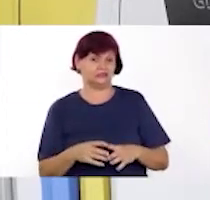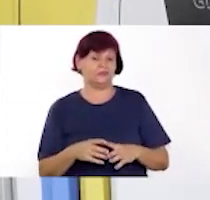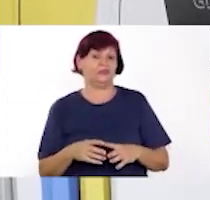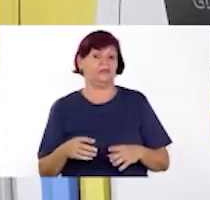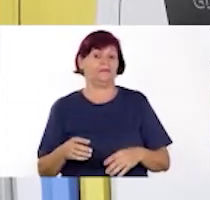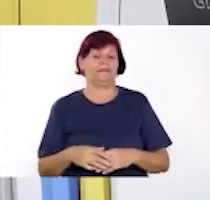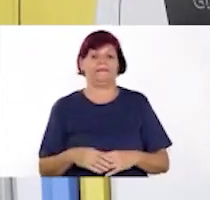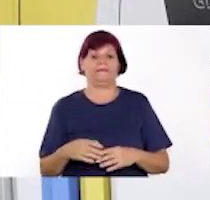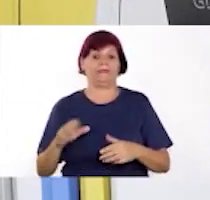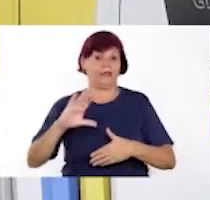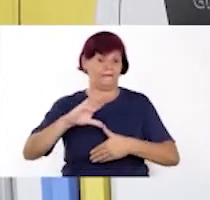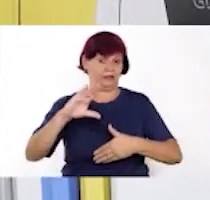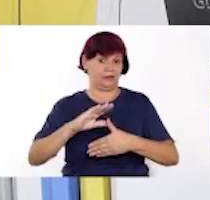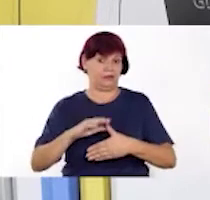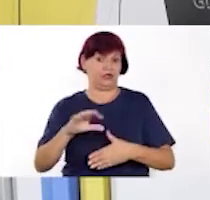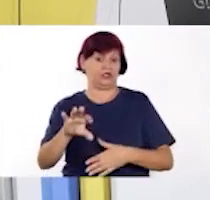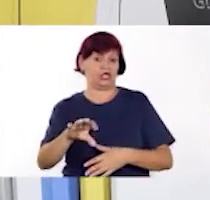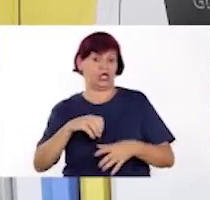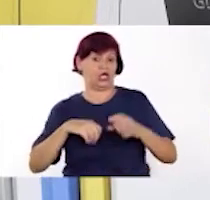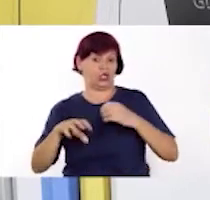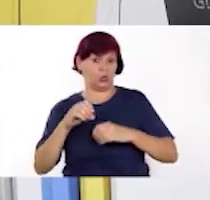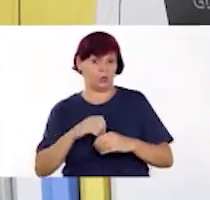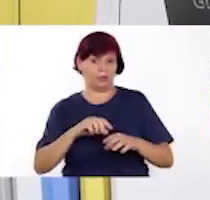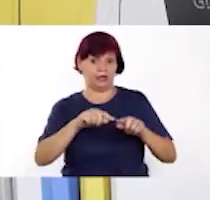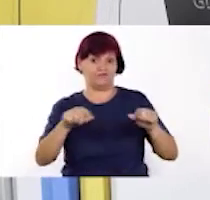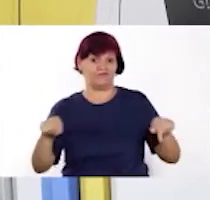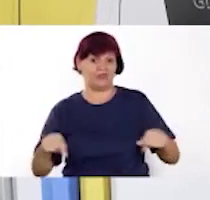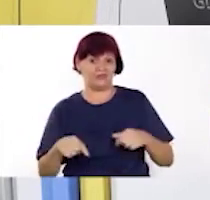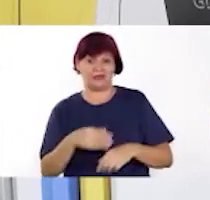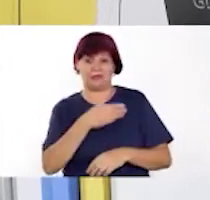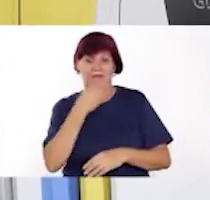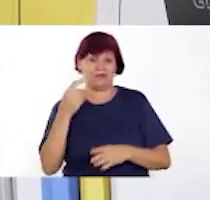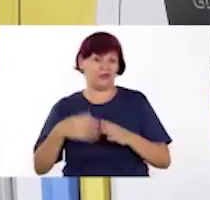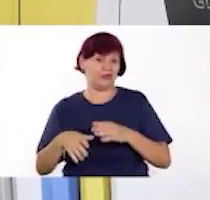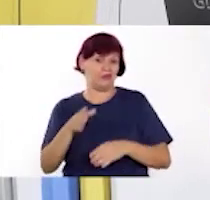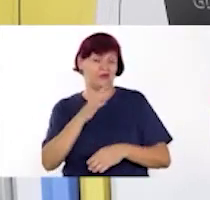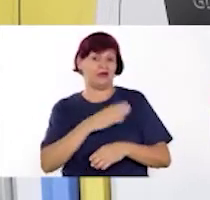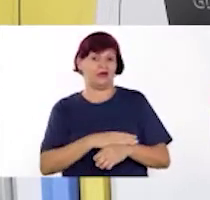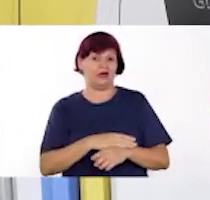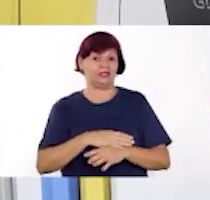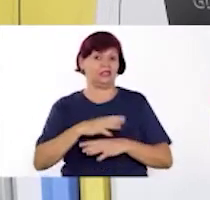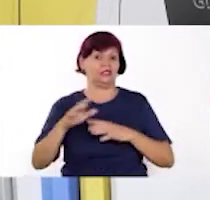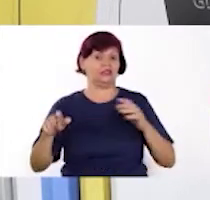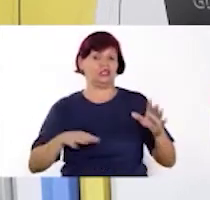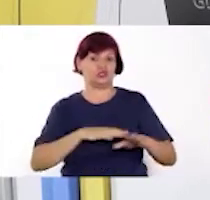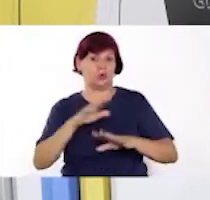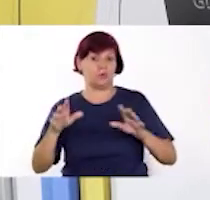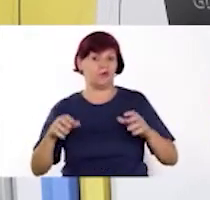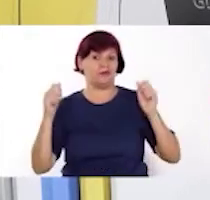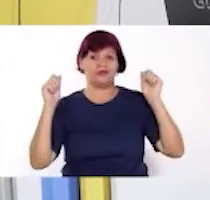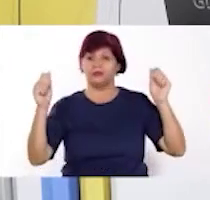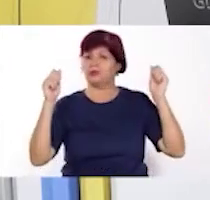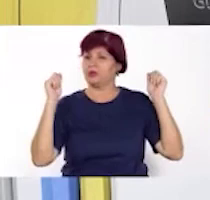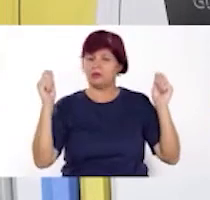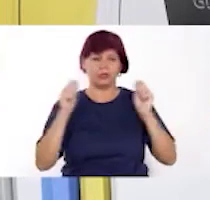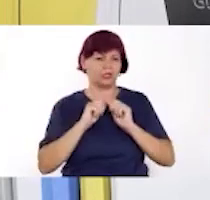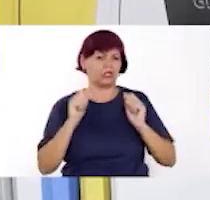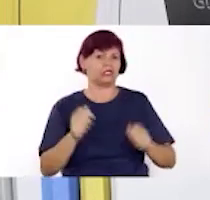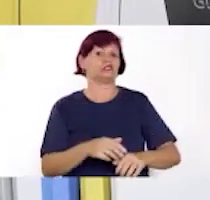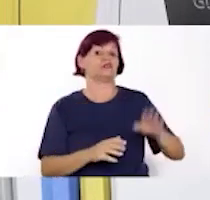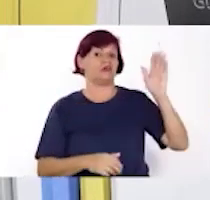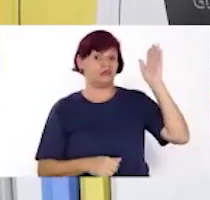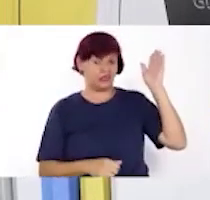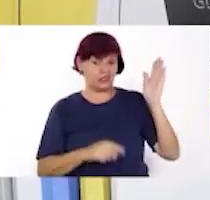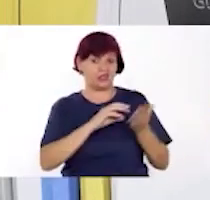sus intentos de recuperar el terreno perdido ante la emergencia de movimientos progresistas y